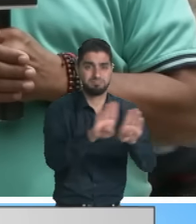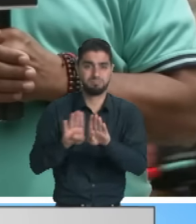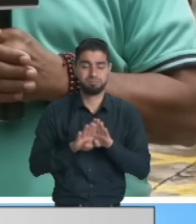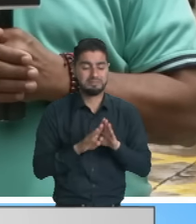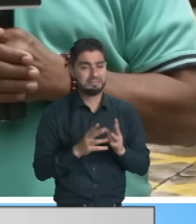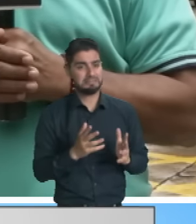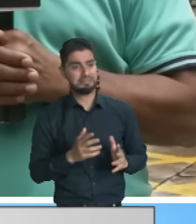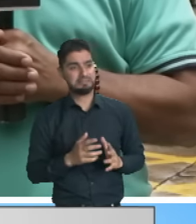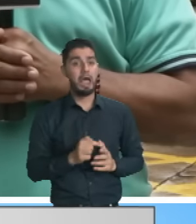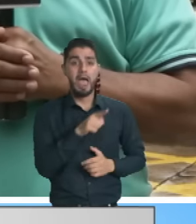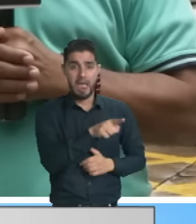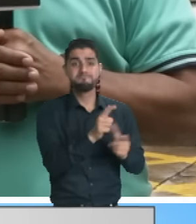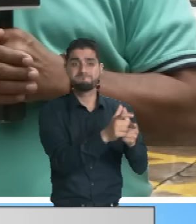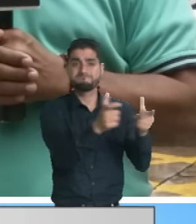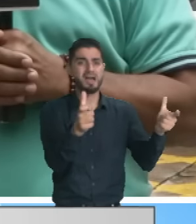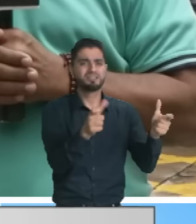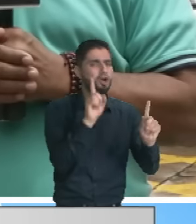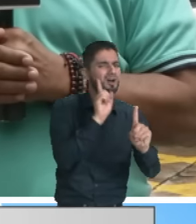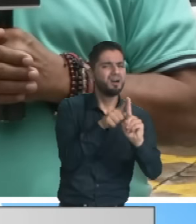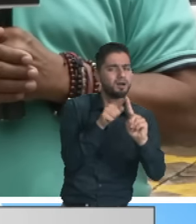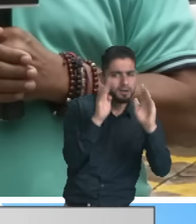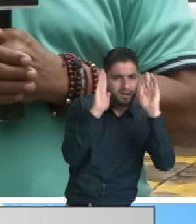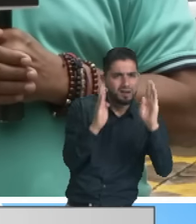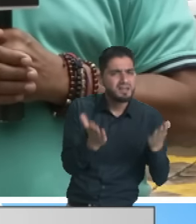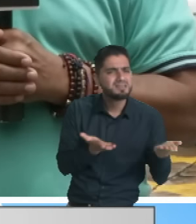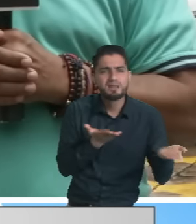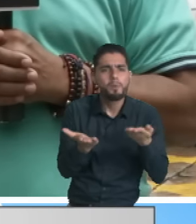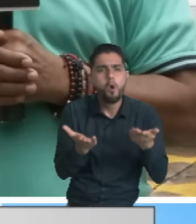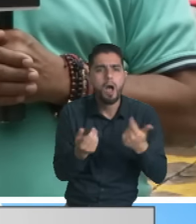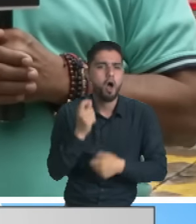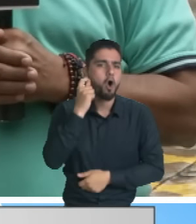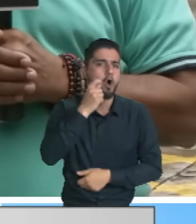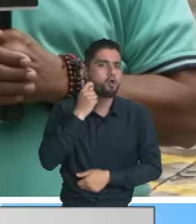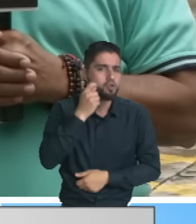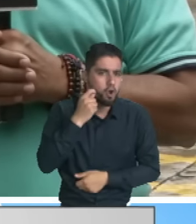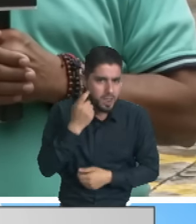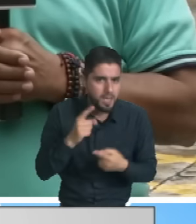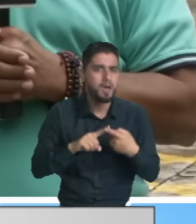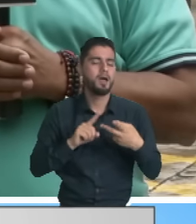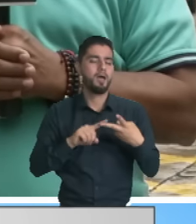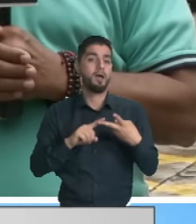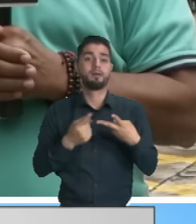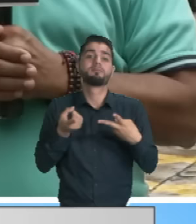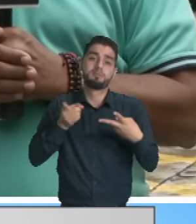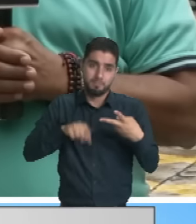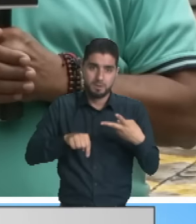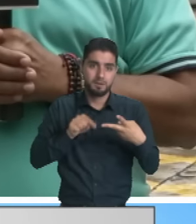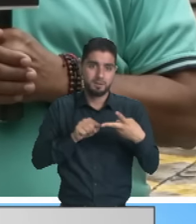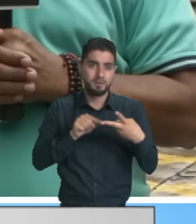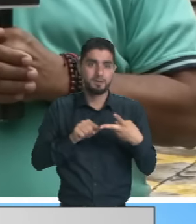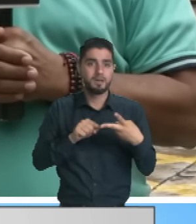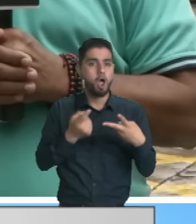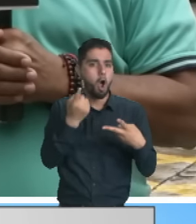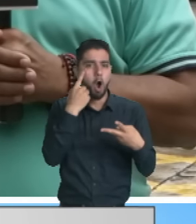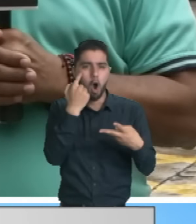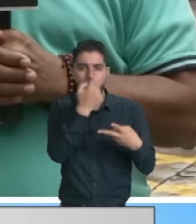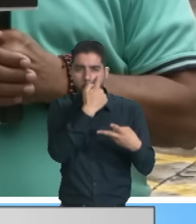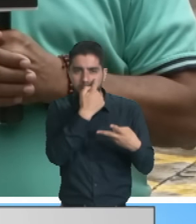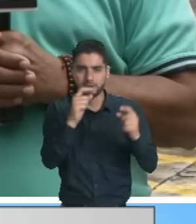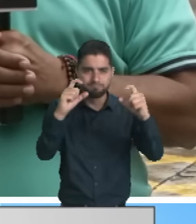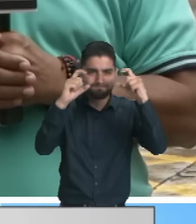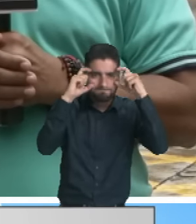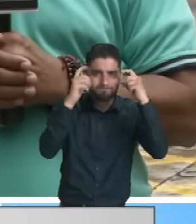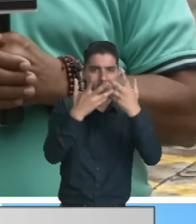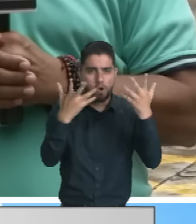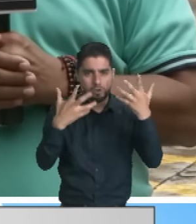estaban dedicadas a prestar servicios de odontología e igualmente de óptica. Se advierte